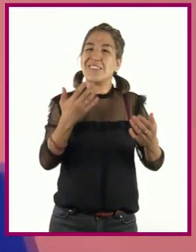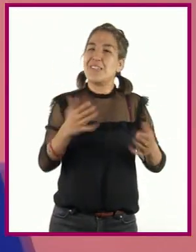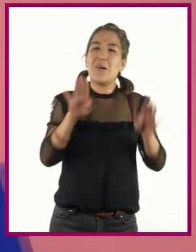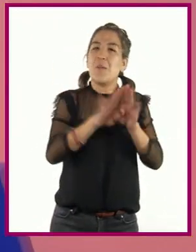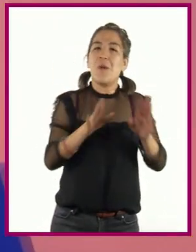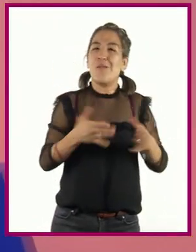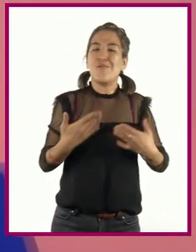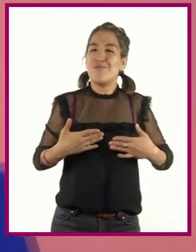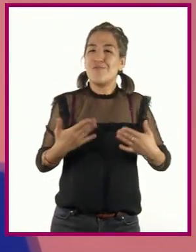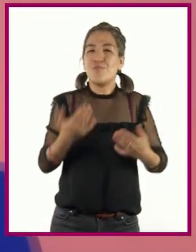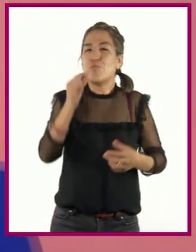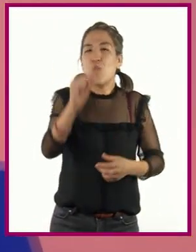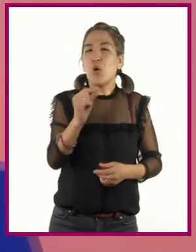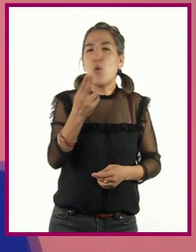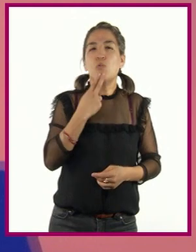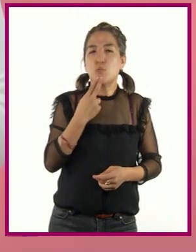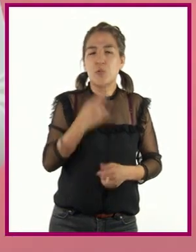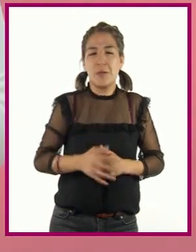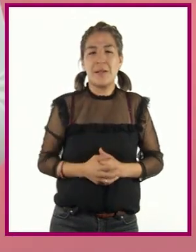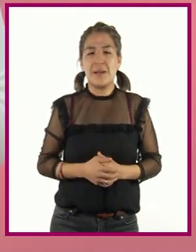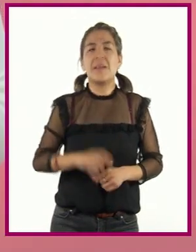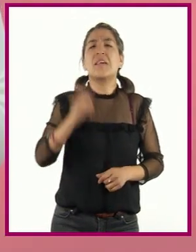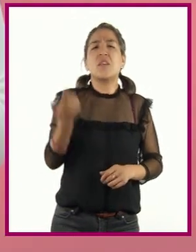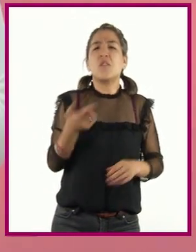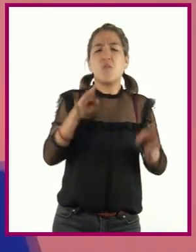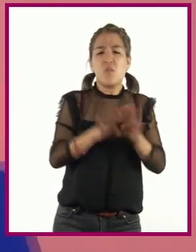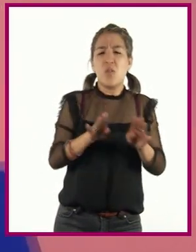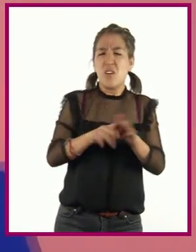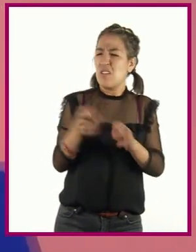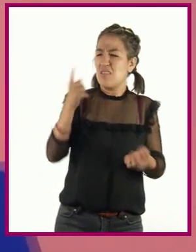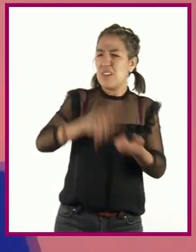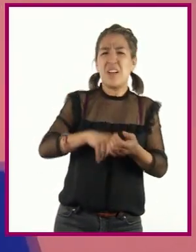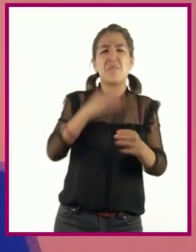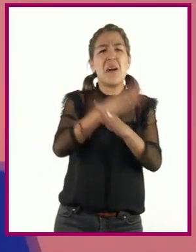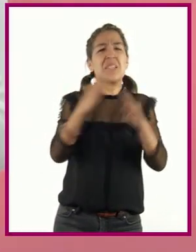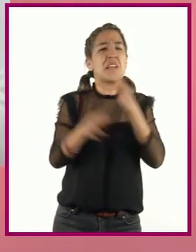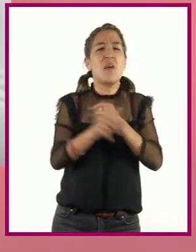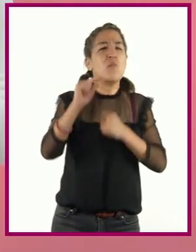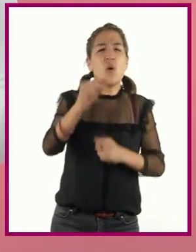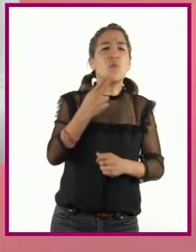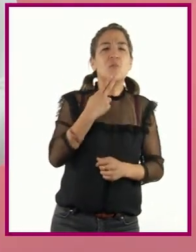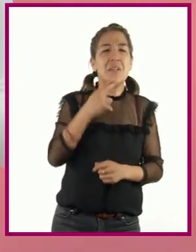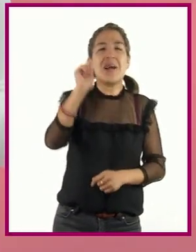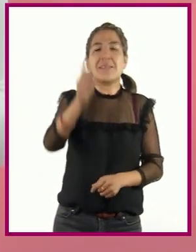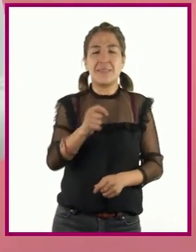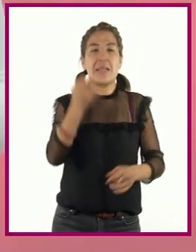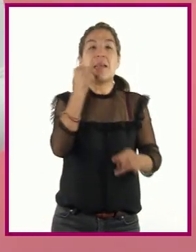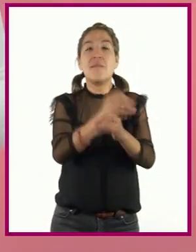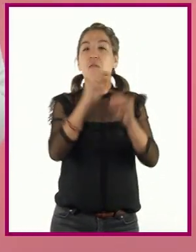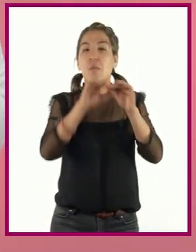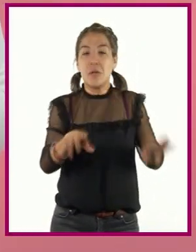comunes. ¿A qué se refiere con eso, profesora? Fuentes no tan comunes. Al obtener información de distintas